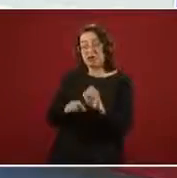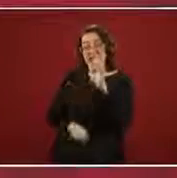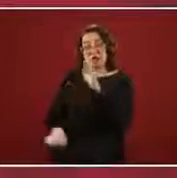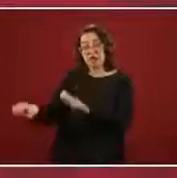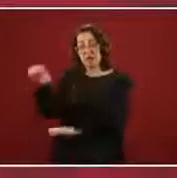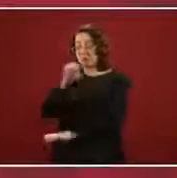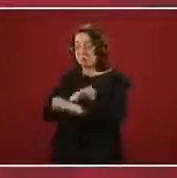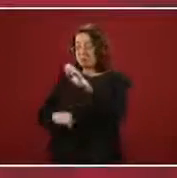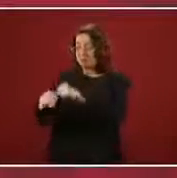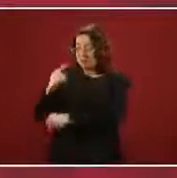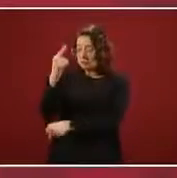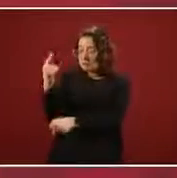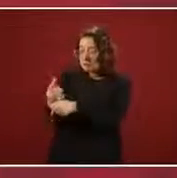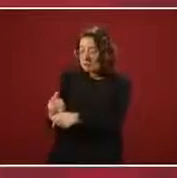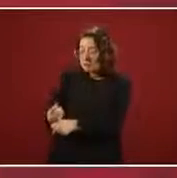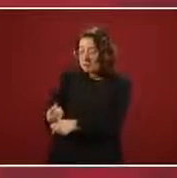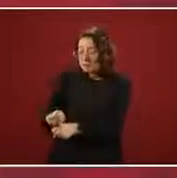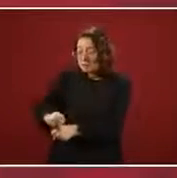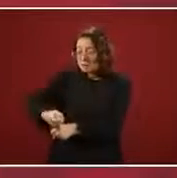incumpla,